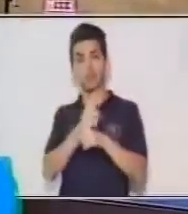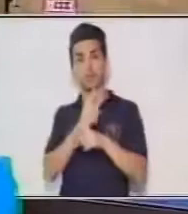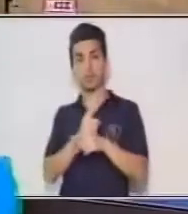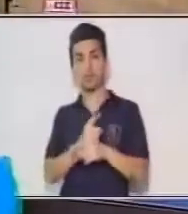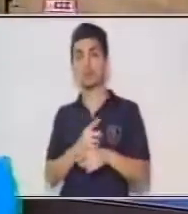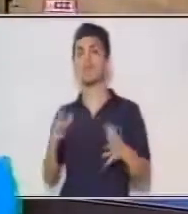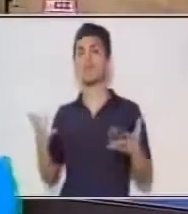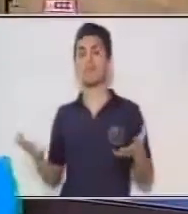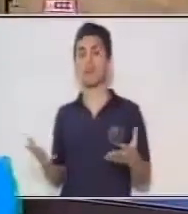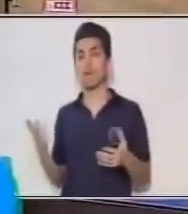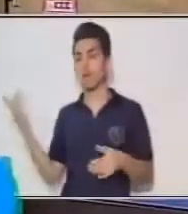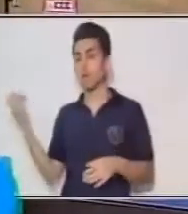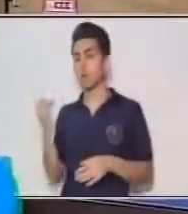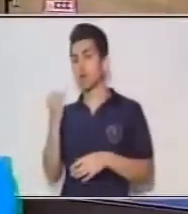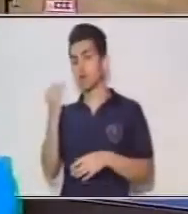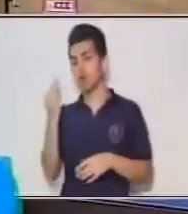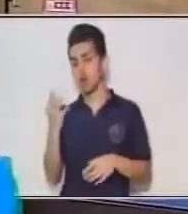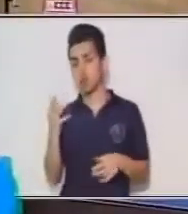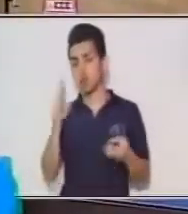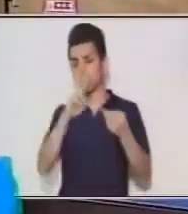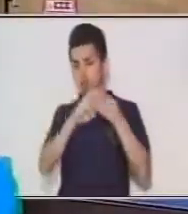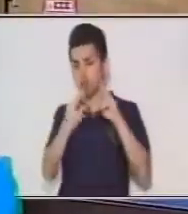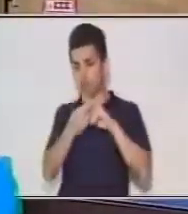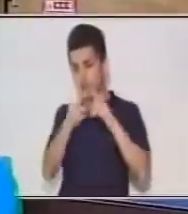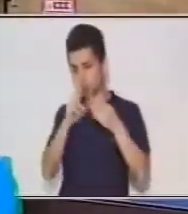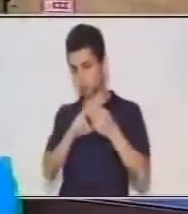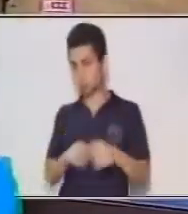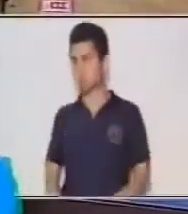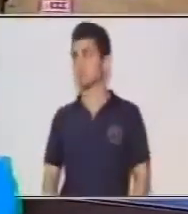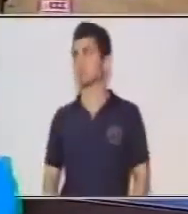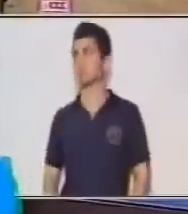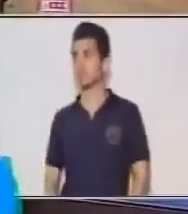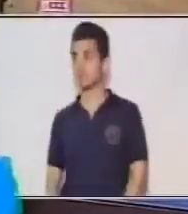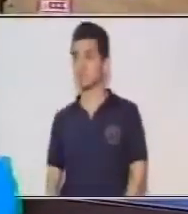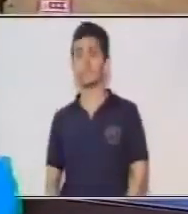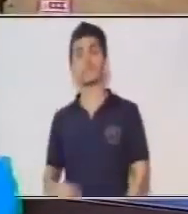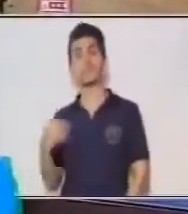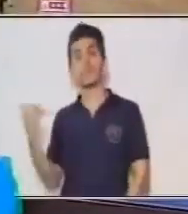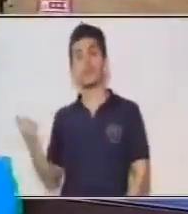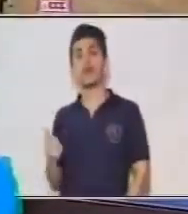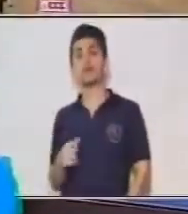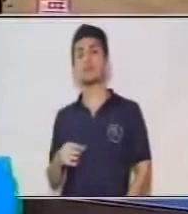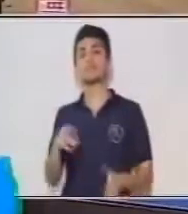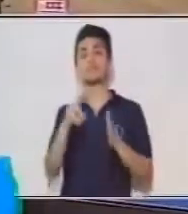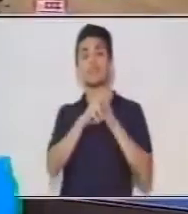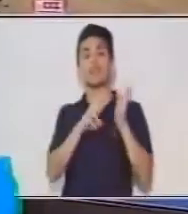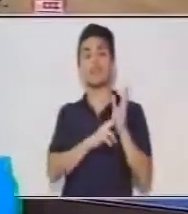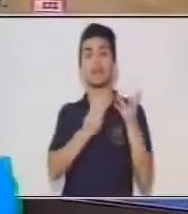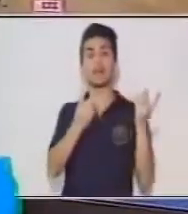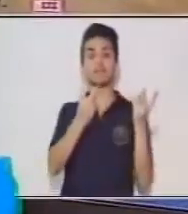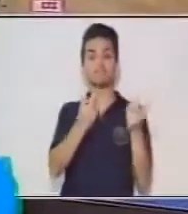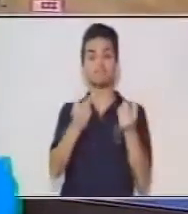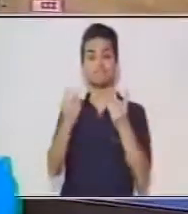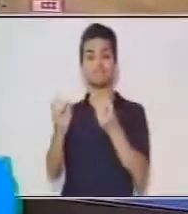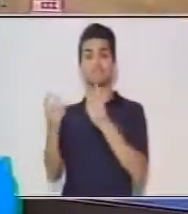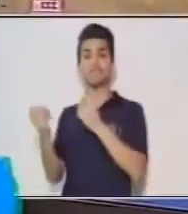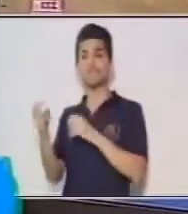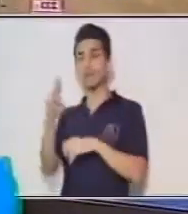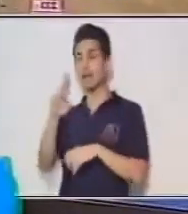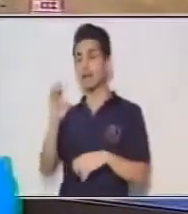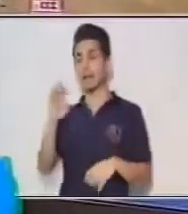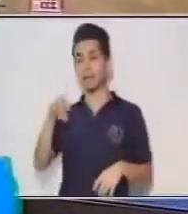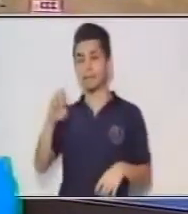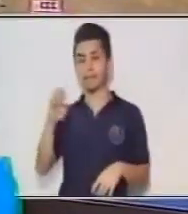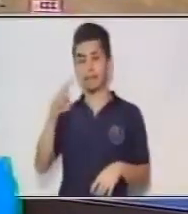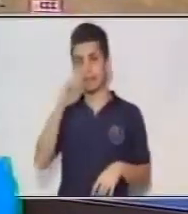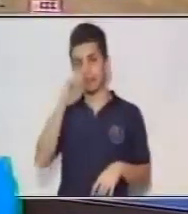¿Con qué? Con los números romanos. Y luego está la regla de la repetición. ¿Te recuerdas